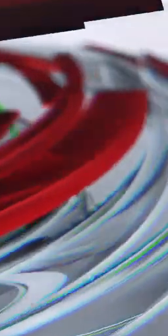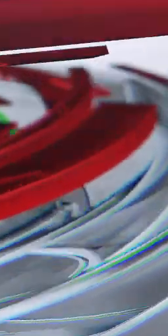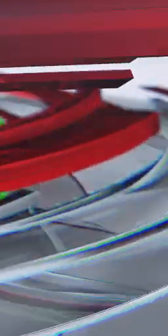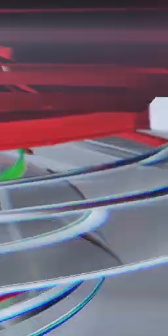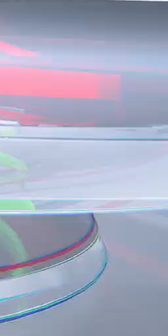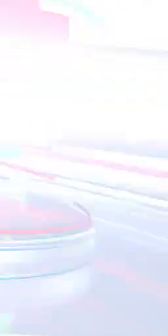y